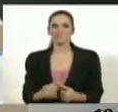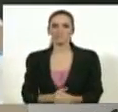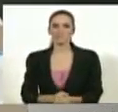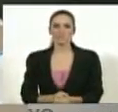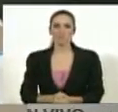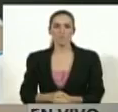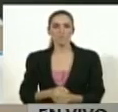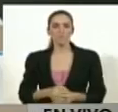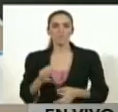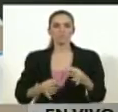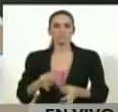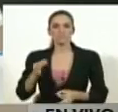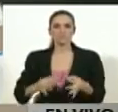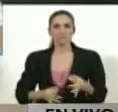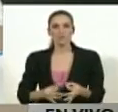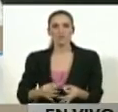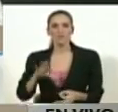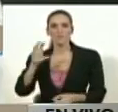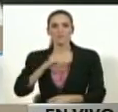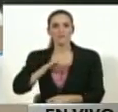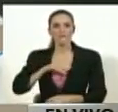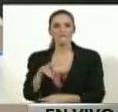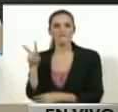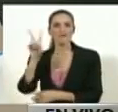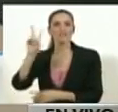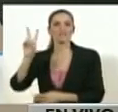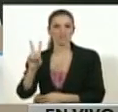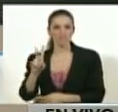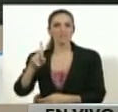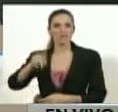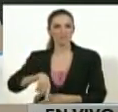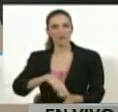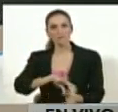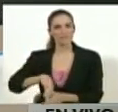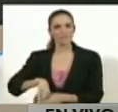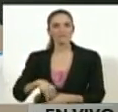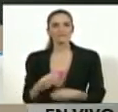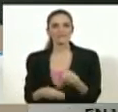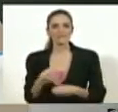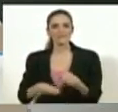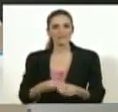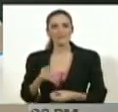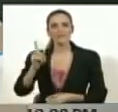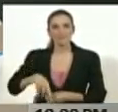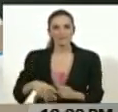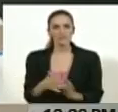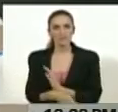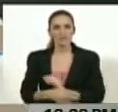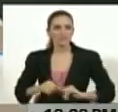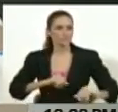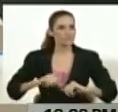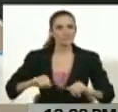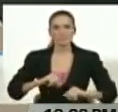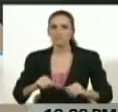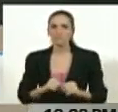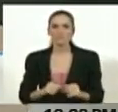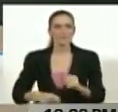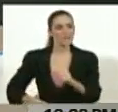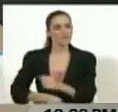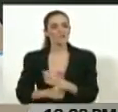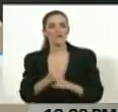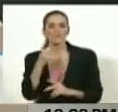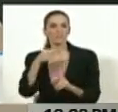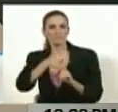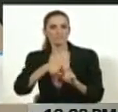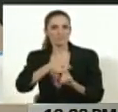jurisdicción de un país miembro como es Venezuela además de eso se estaba haciendo en el de una operación de chantaje y